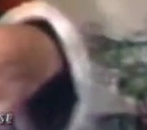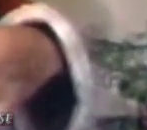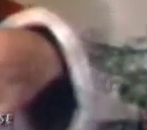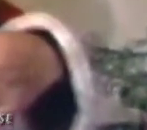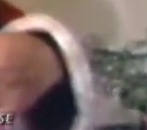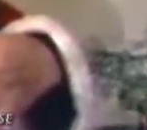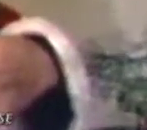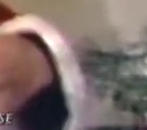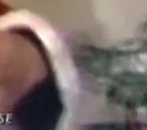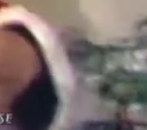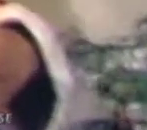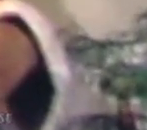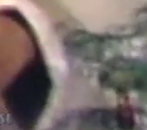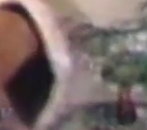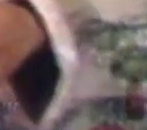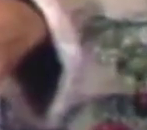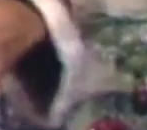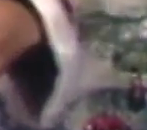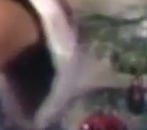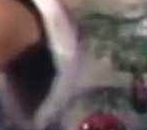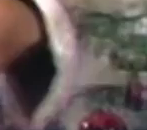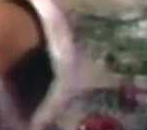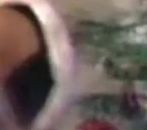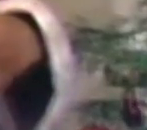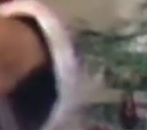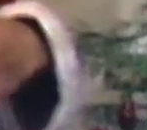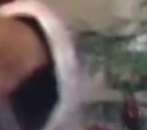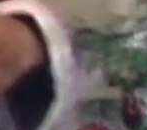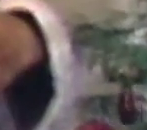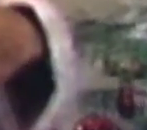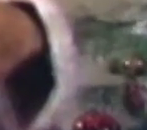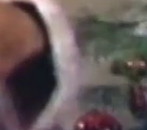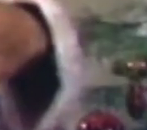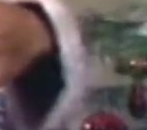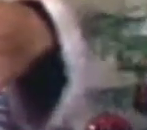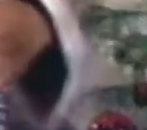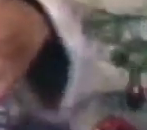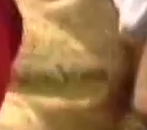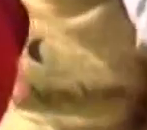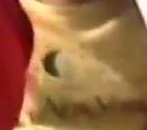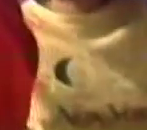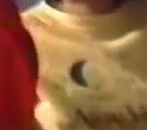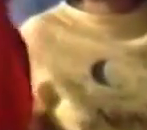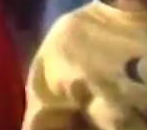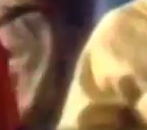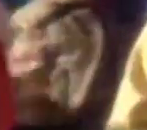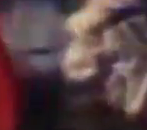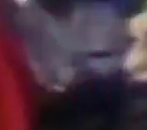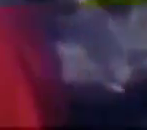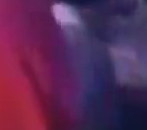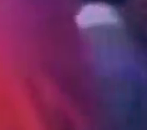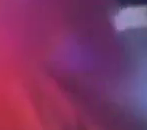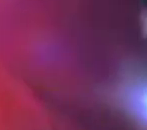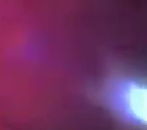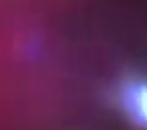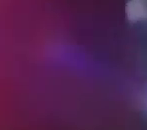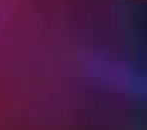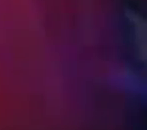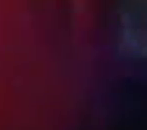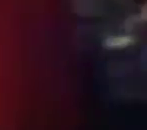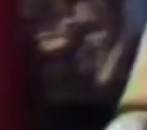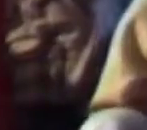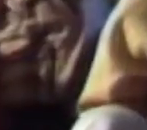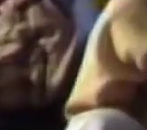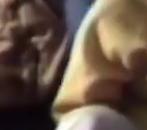Luisa. ¿Cuántos años tienes, María Luisa? 9 años. ¿Te gusta mi barba?